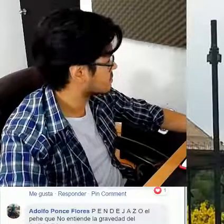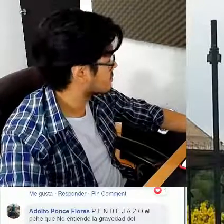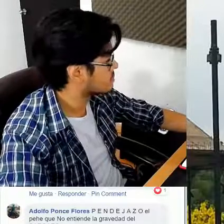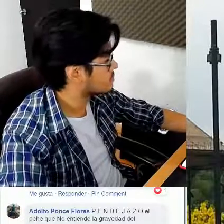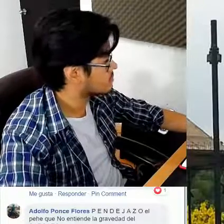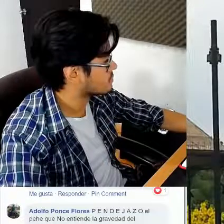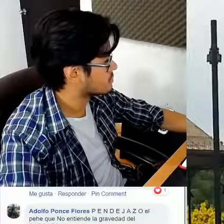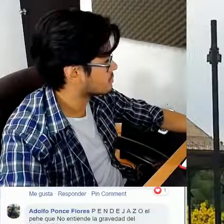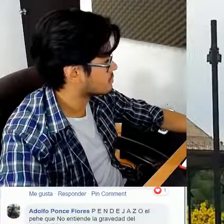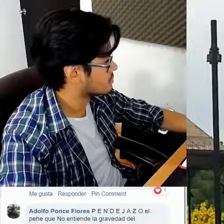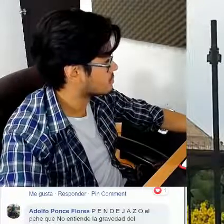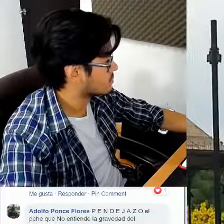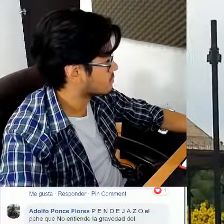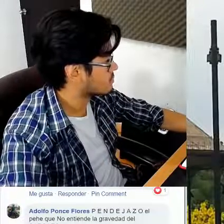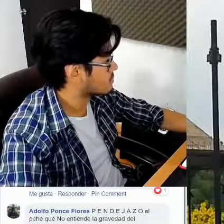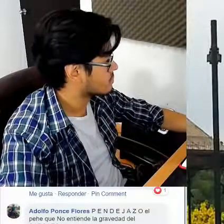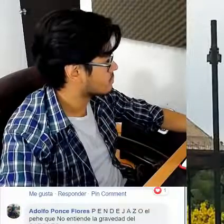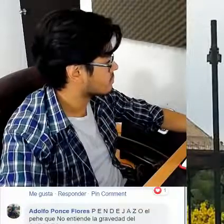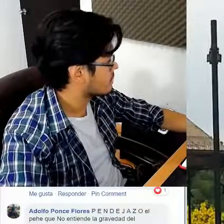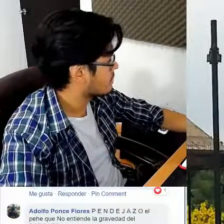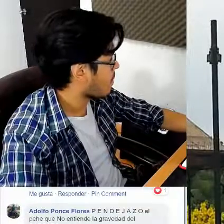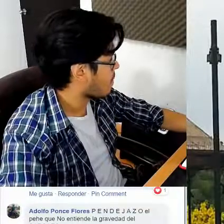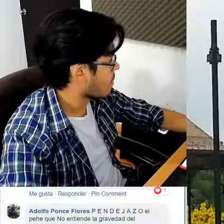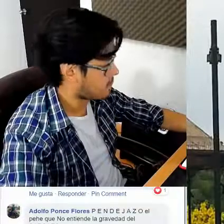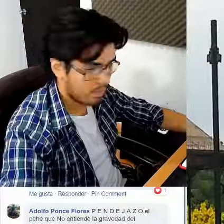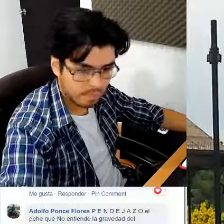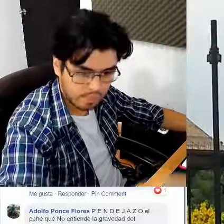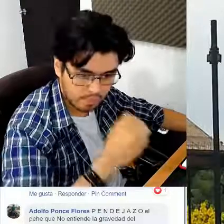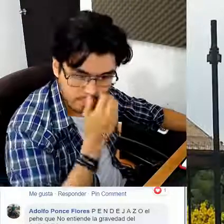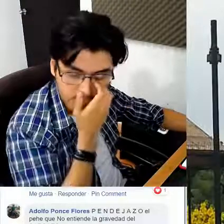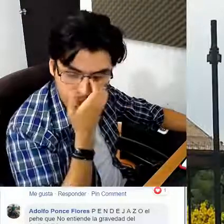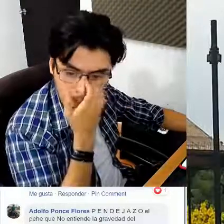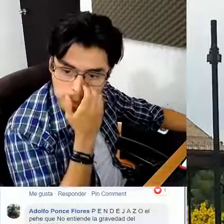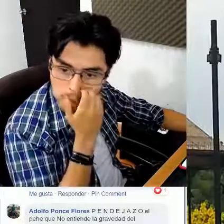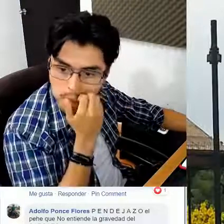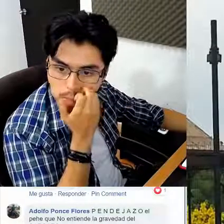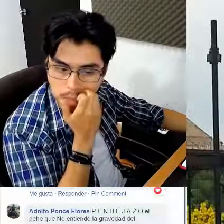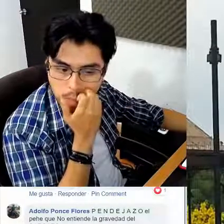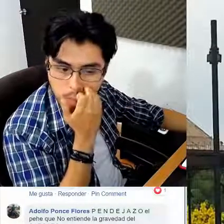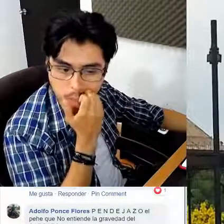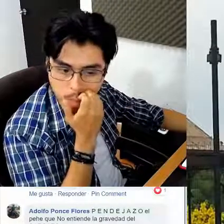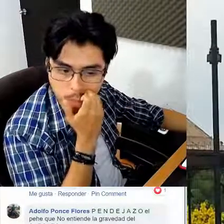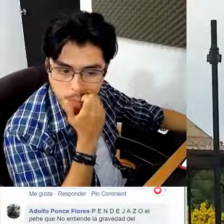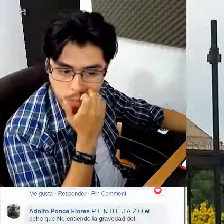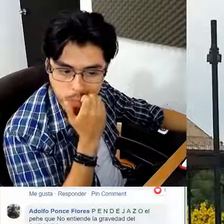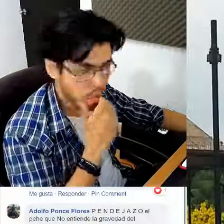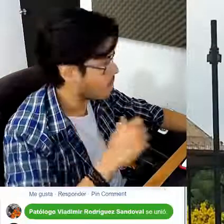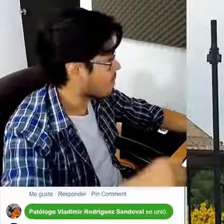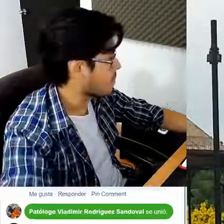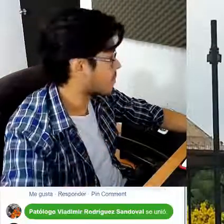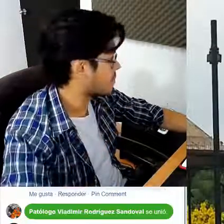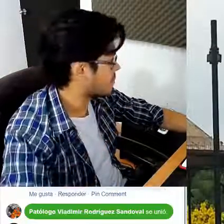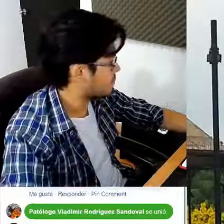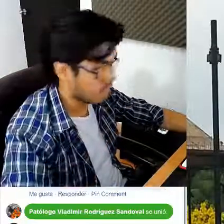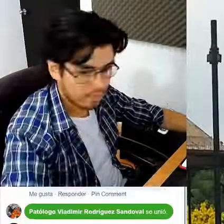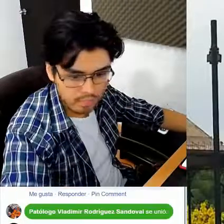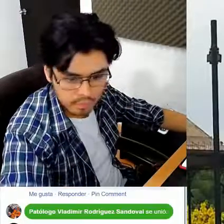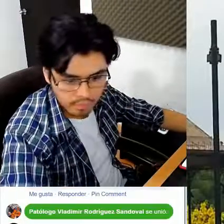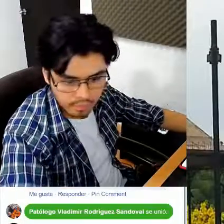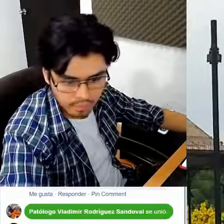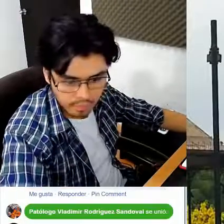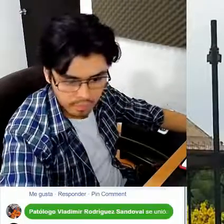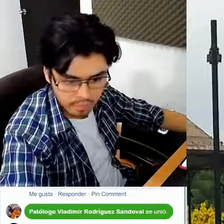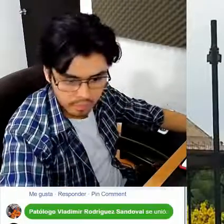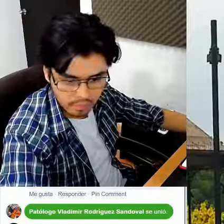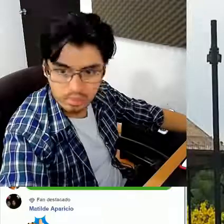vi en vivo me parece muy sano escucharla y verla para entender pues cuál es la postura del